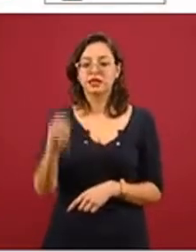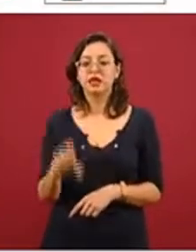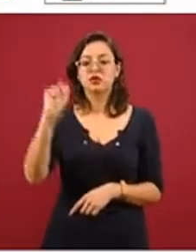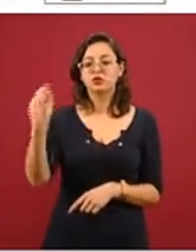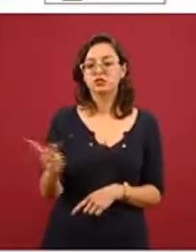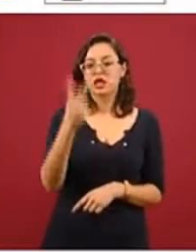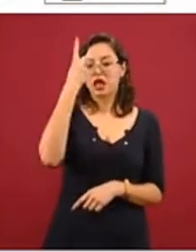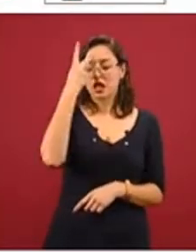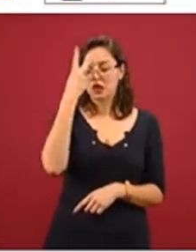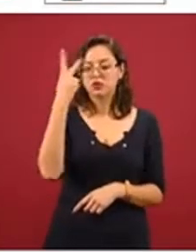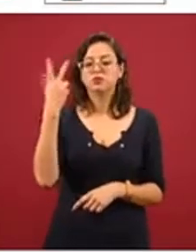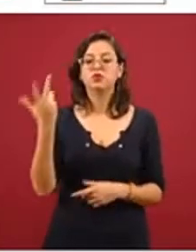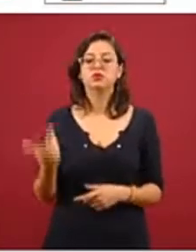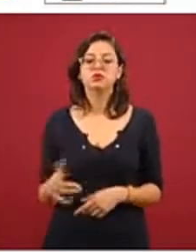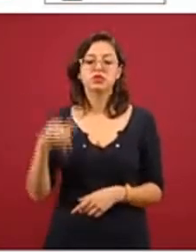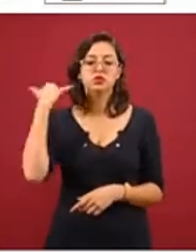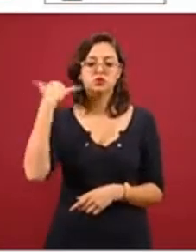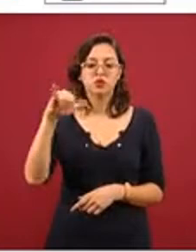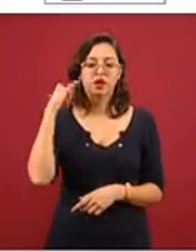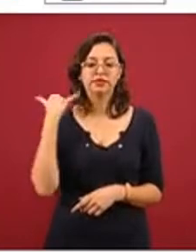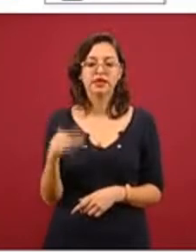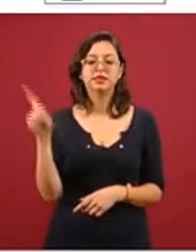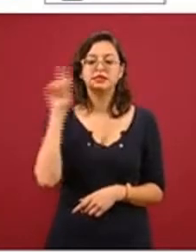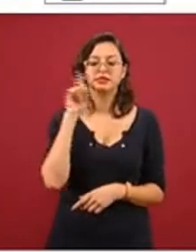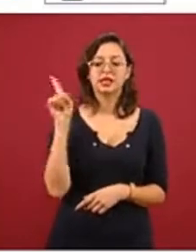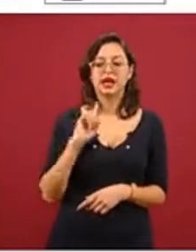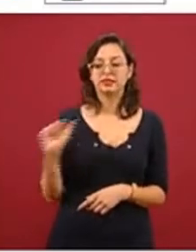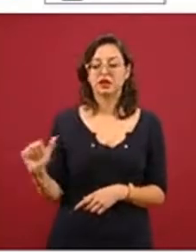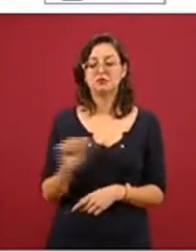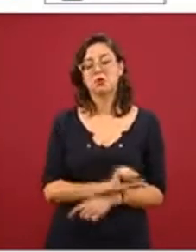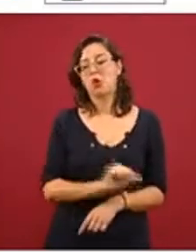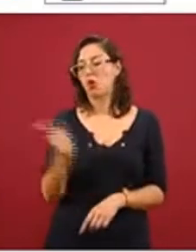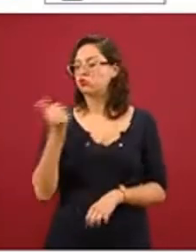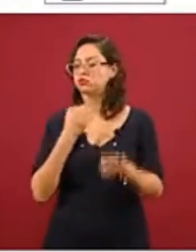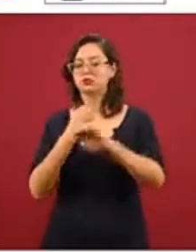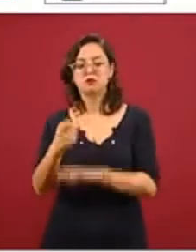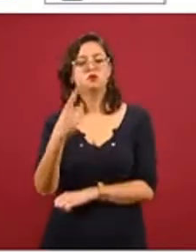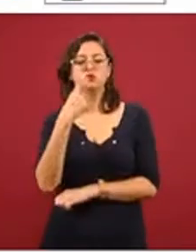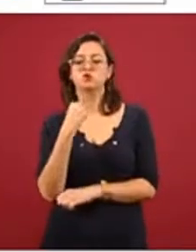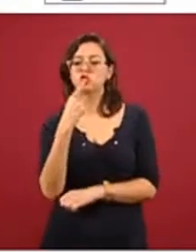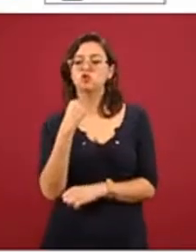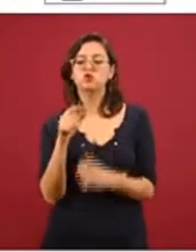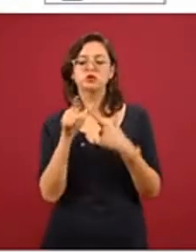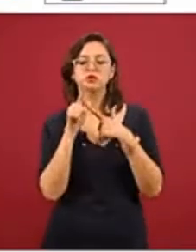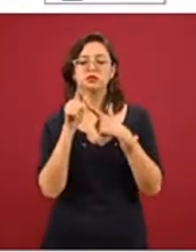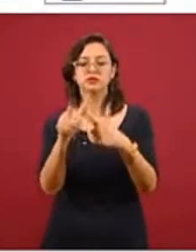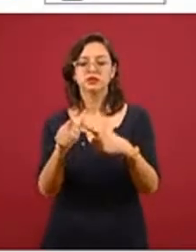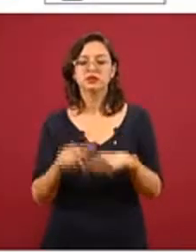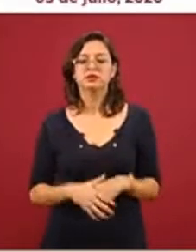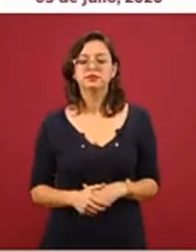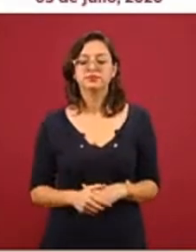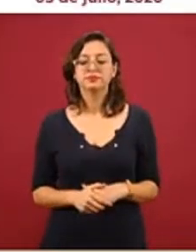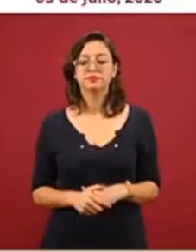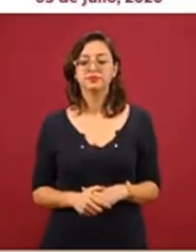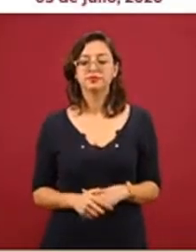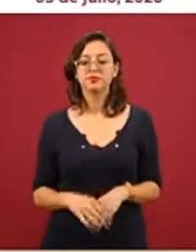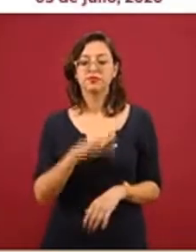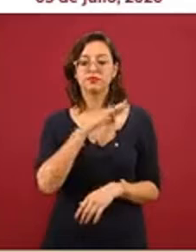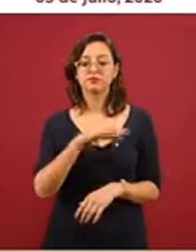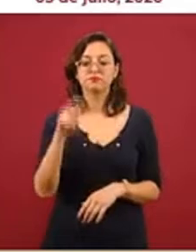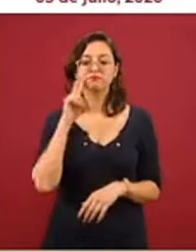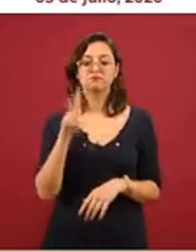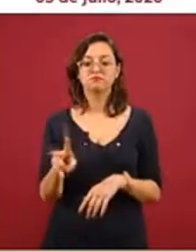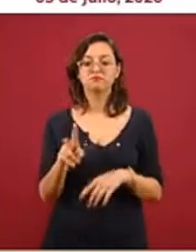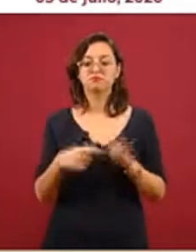Potosí, Yucatán y Zacatecas. El resto están en semáforo rojo. La siguiente, por favor, es para